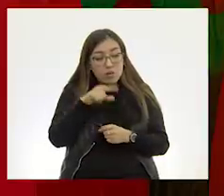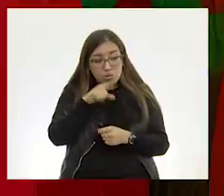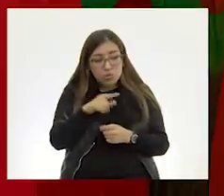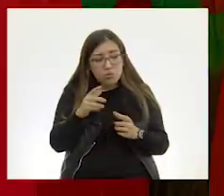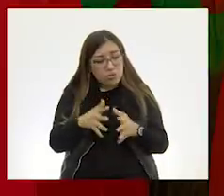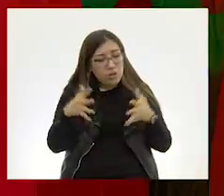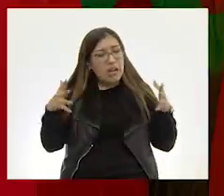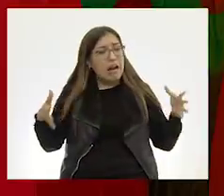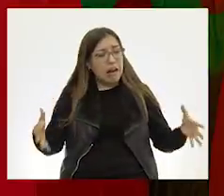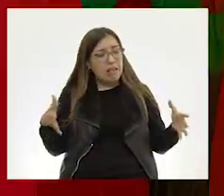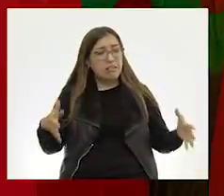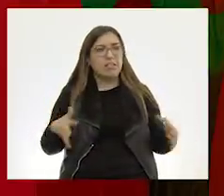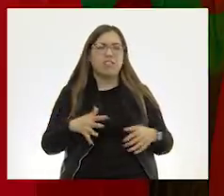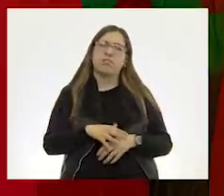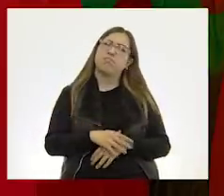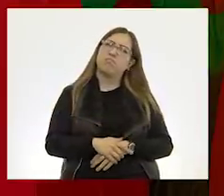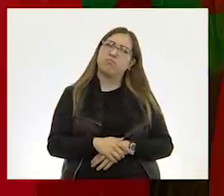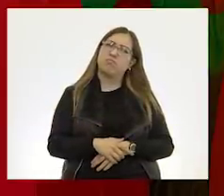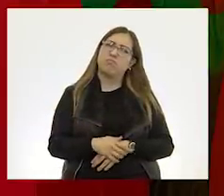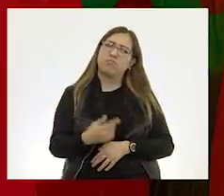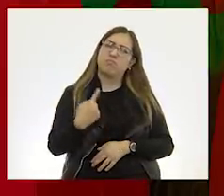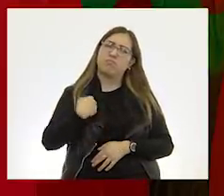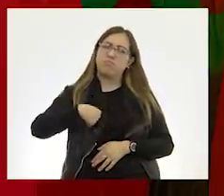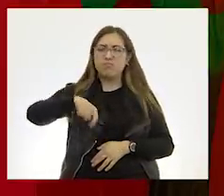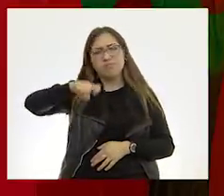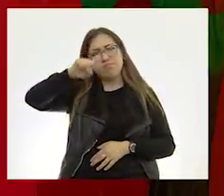muy grande. Entonces yo pensé,